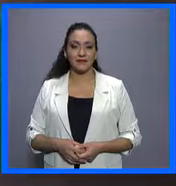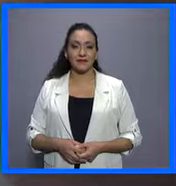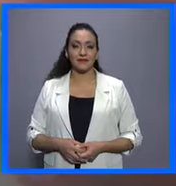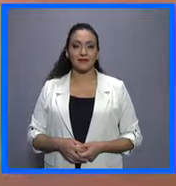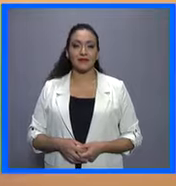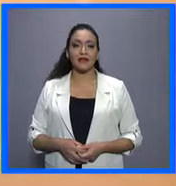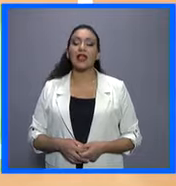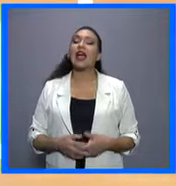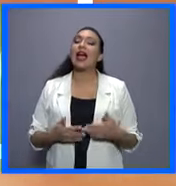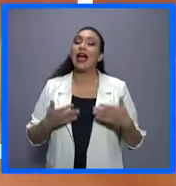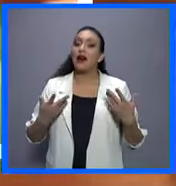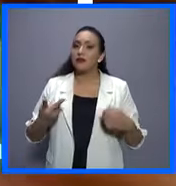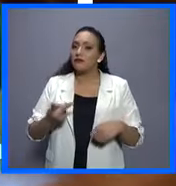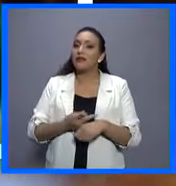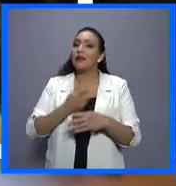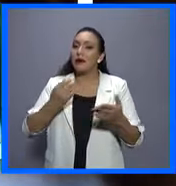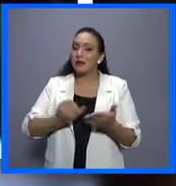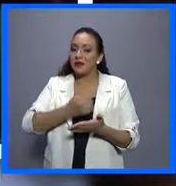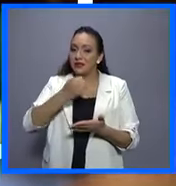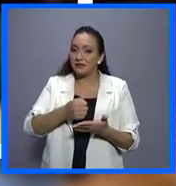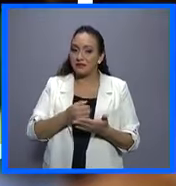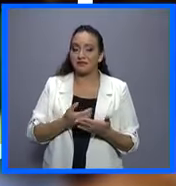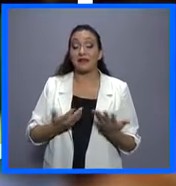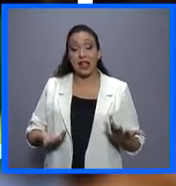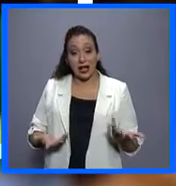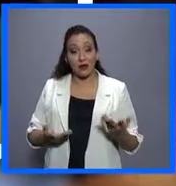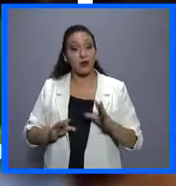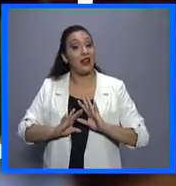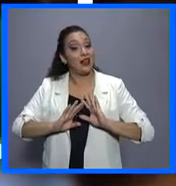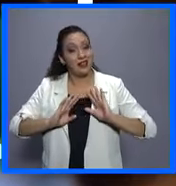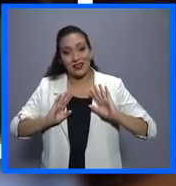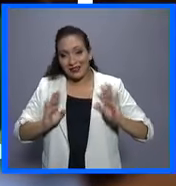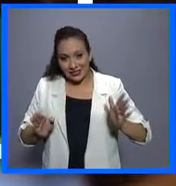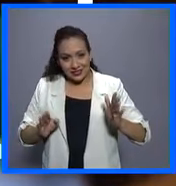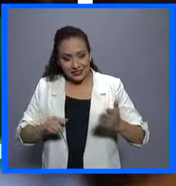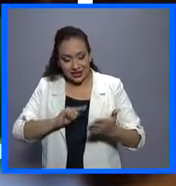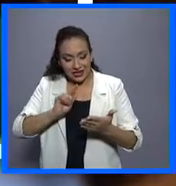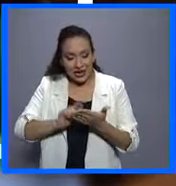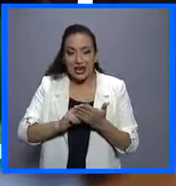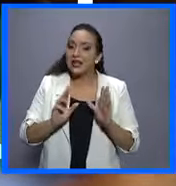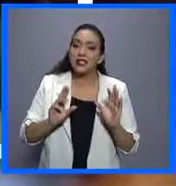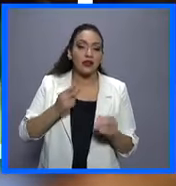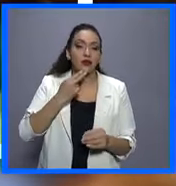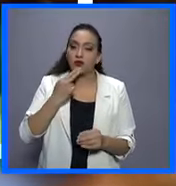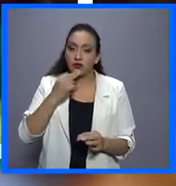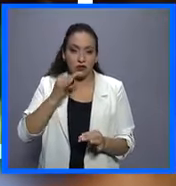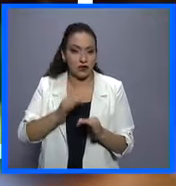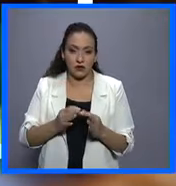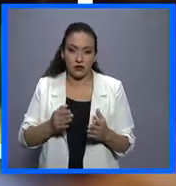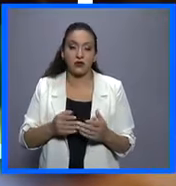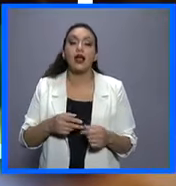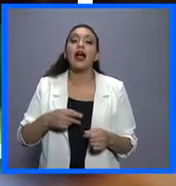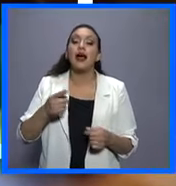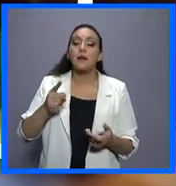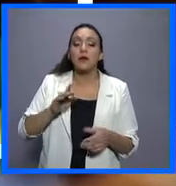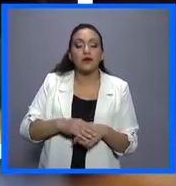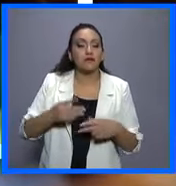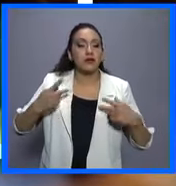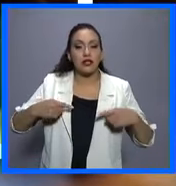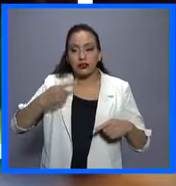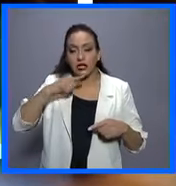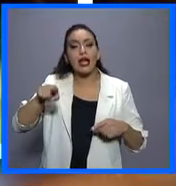Para los efectos de que se impidan las consecuencias de la norma oficial reclamada en la esfera jurídica de las